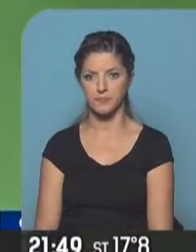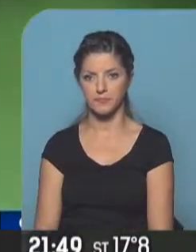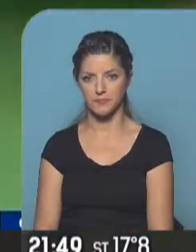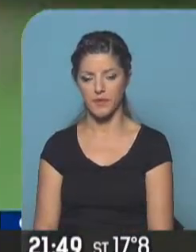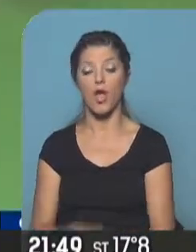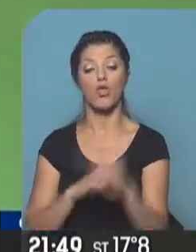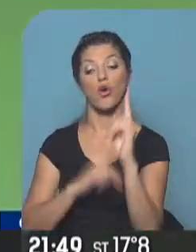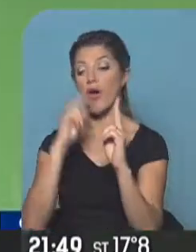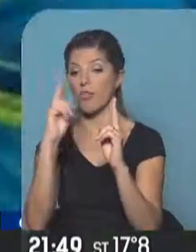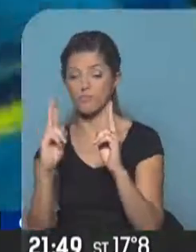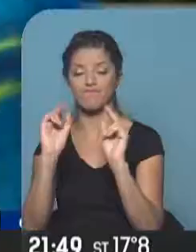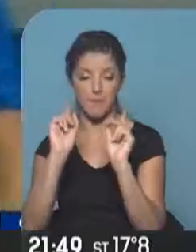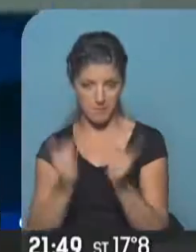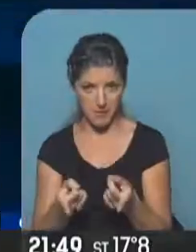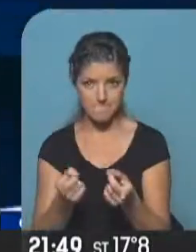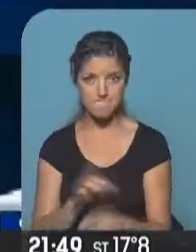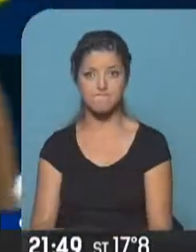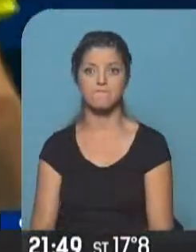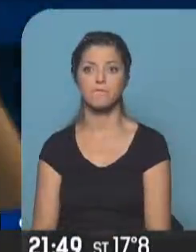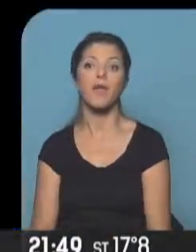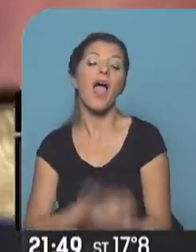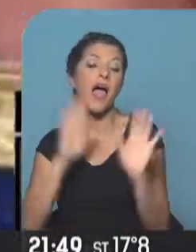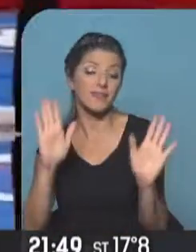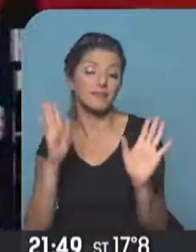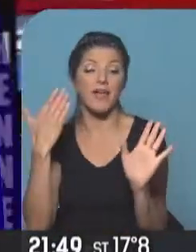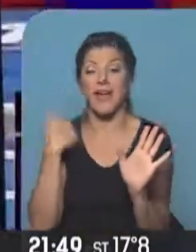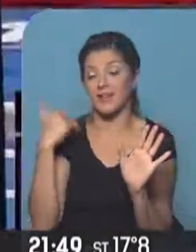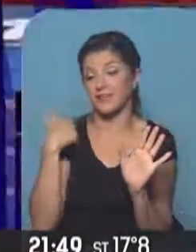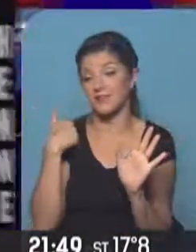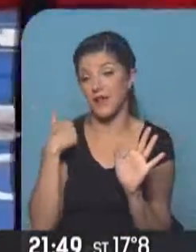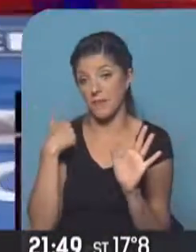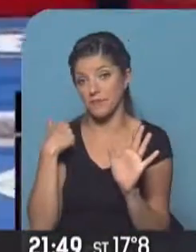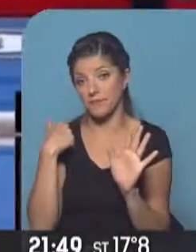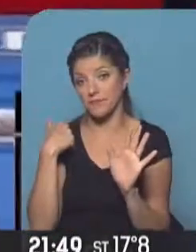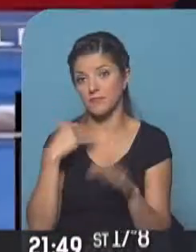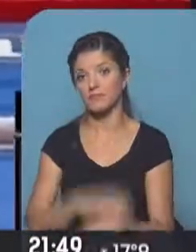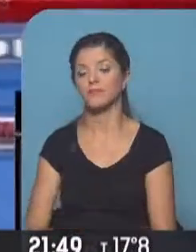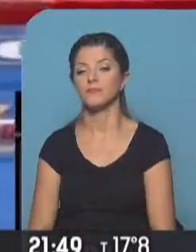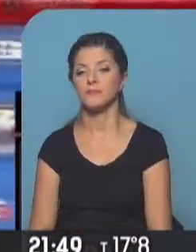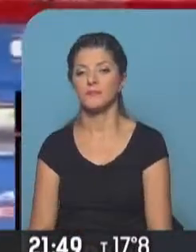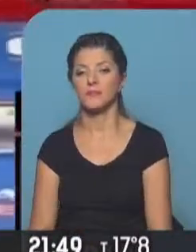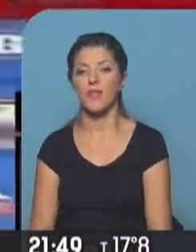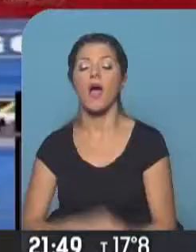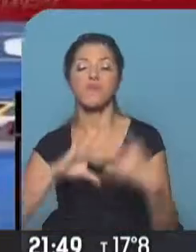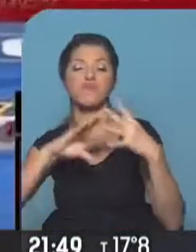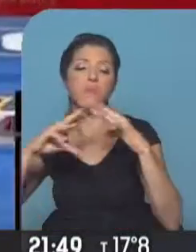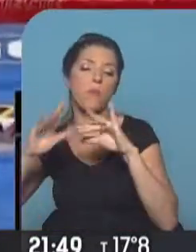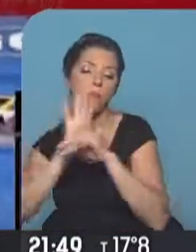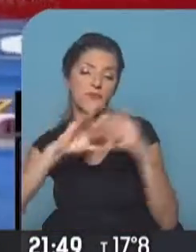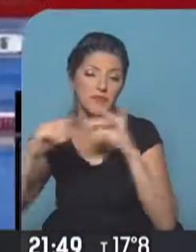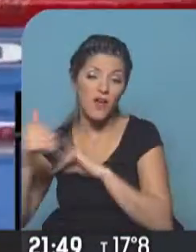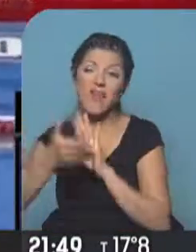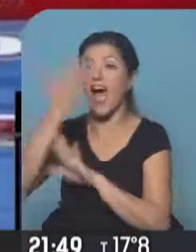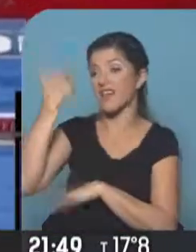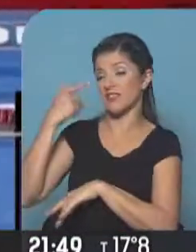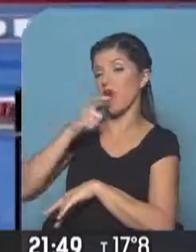dobles hizo el resto. La Argentina, como metáfora de nuestro país, pendular ciclotímica, después de ganar la Copa,